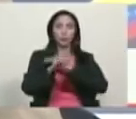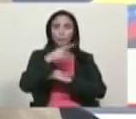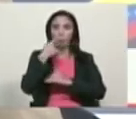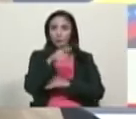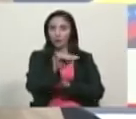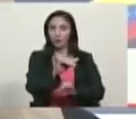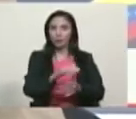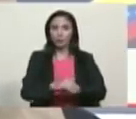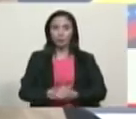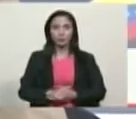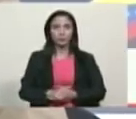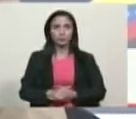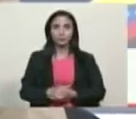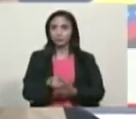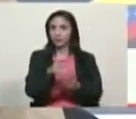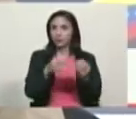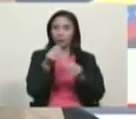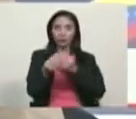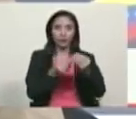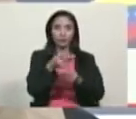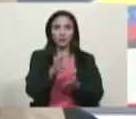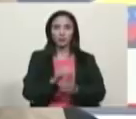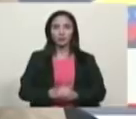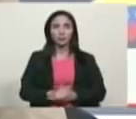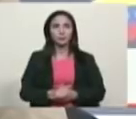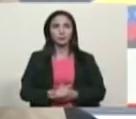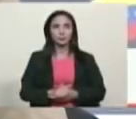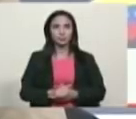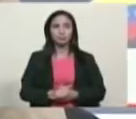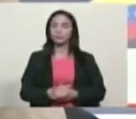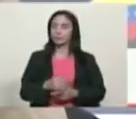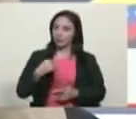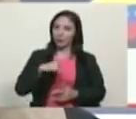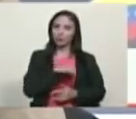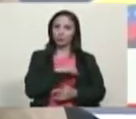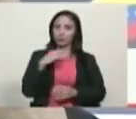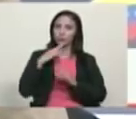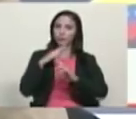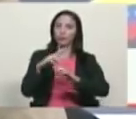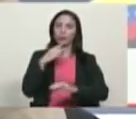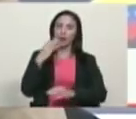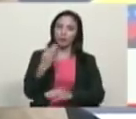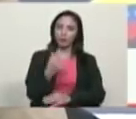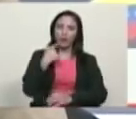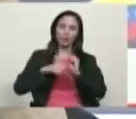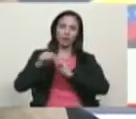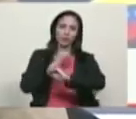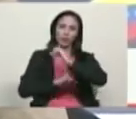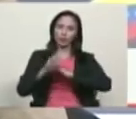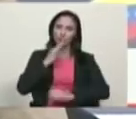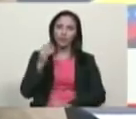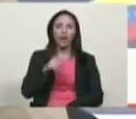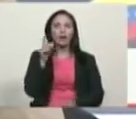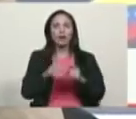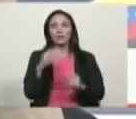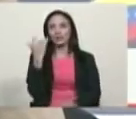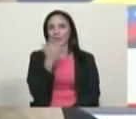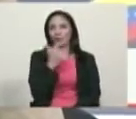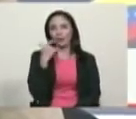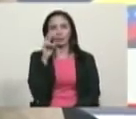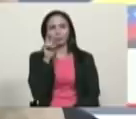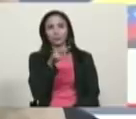ellos. Esa es la agenda de ellos. Nosotros salimos a decir la verdad, a defendernos, a veces a reírnos de sus